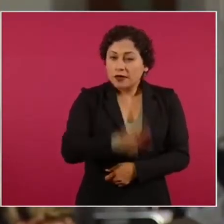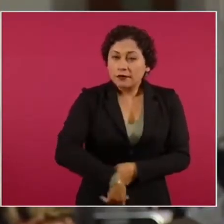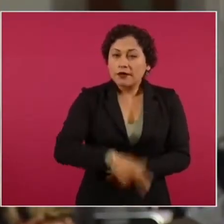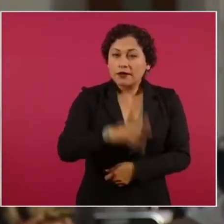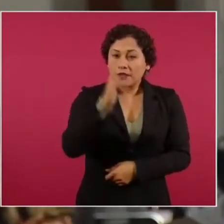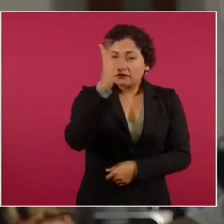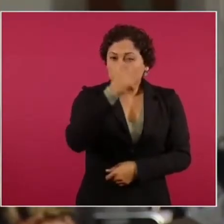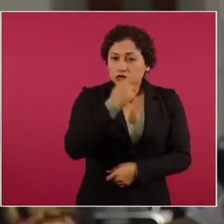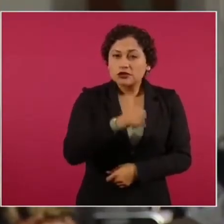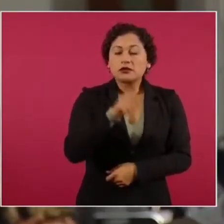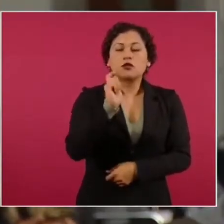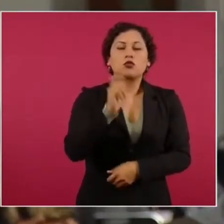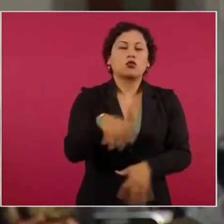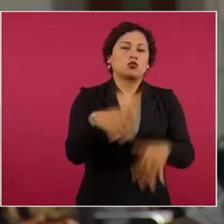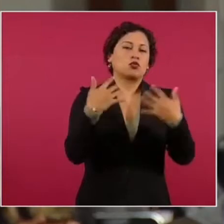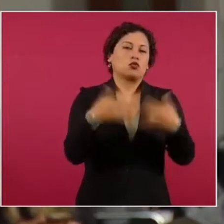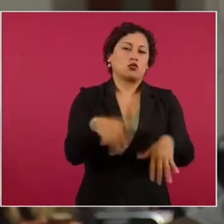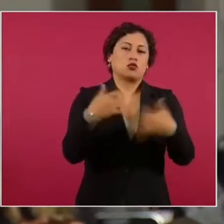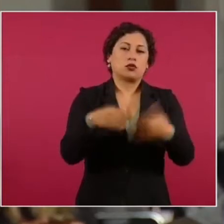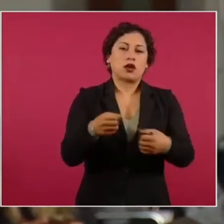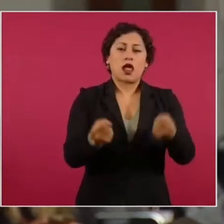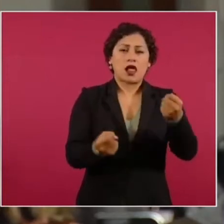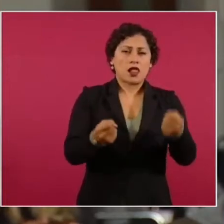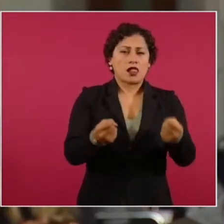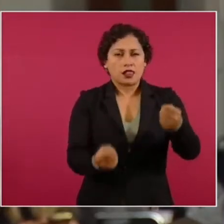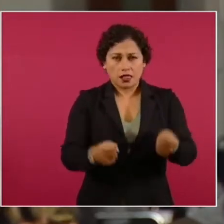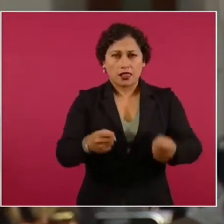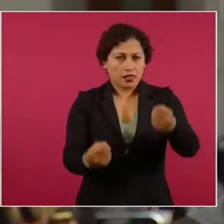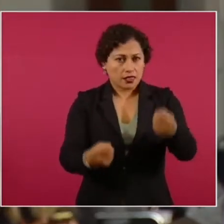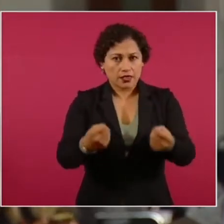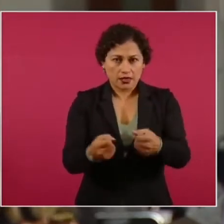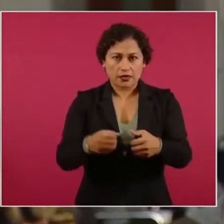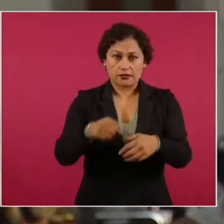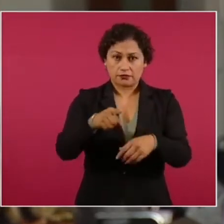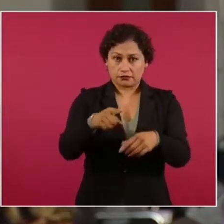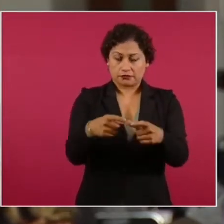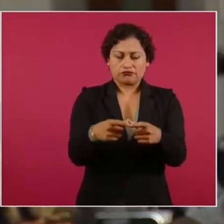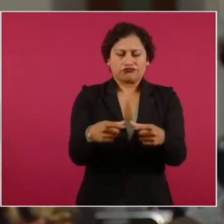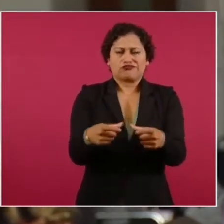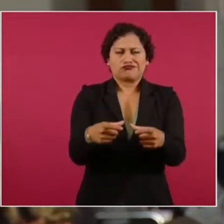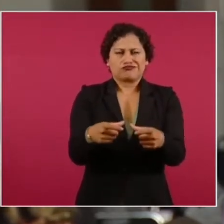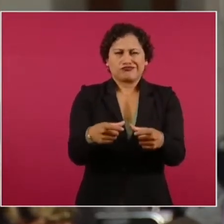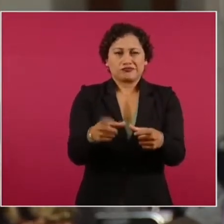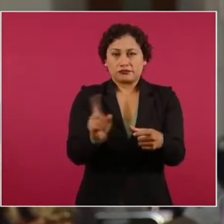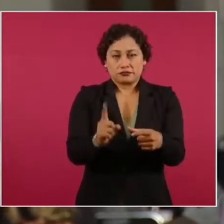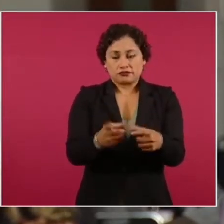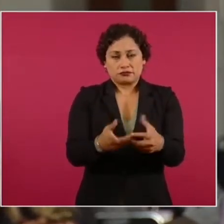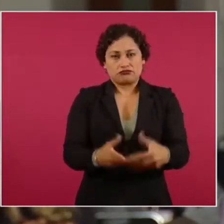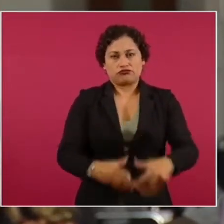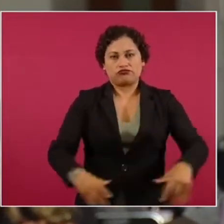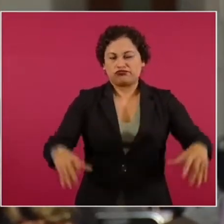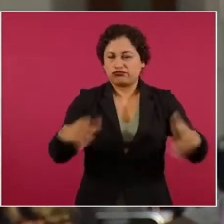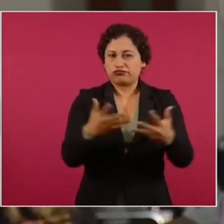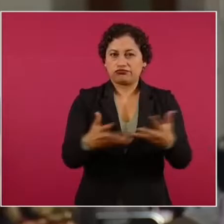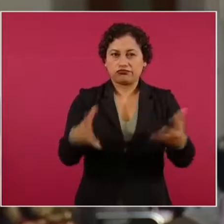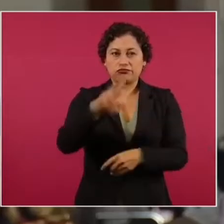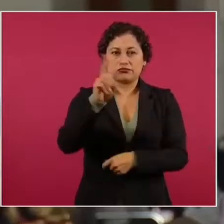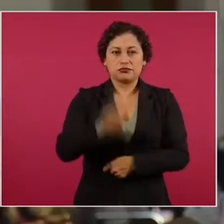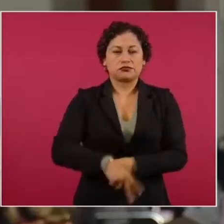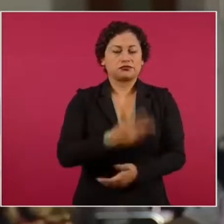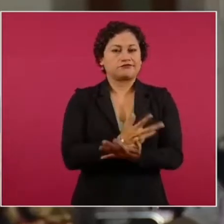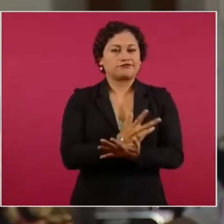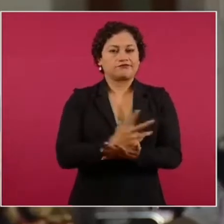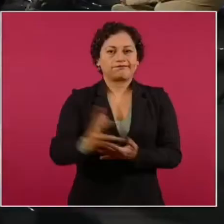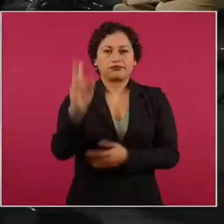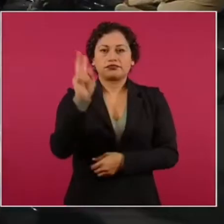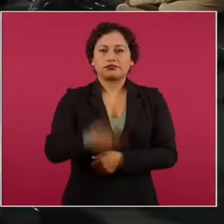suerte si no caemos en un bache, pero no creo que son baches chiquitos, son zanjas verdaderas, son cosas realmente muy extremas. Entonces